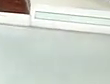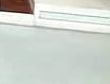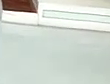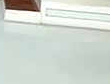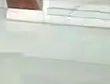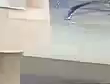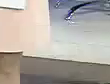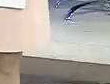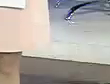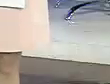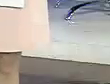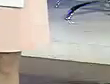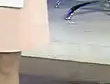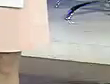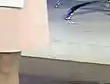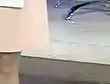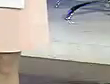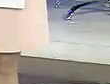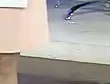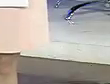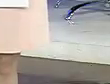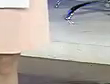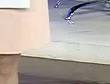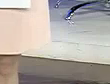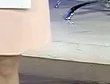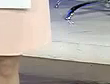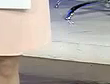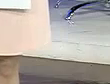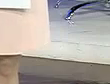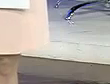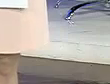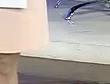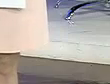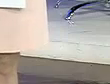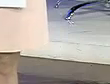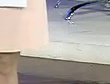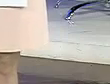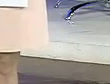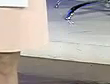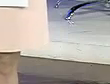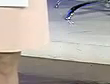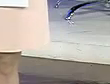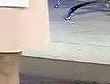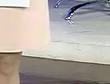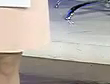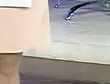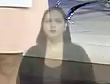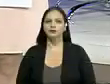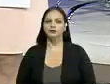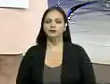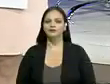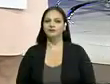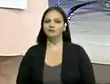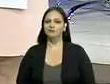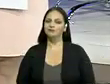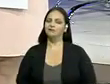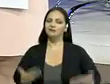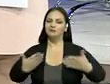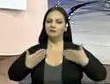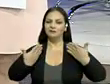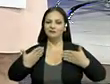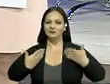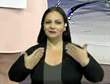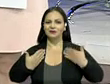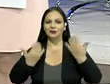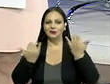fuertes saludos cordiales para todos. Un abrazo inmenso, señoras y señores. Bienvenidos aquí al Despertar de la Noticia. Muy felices, muy contentos en